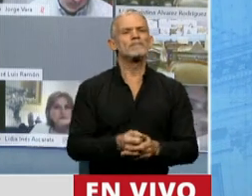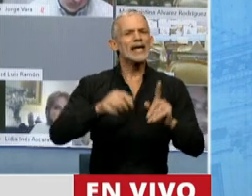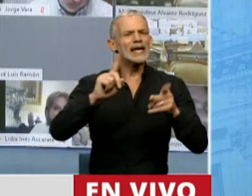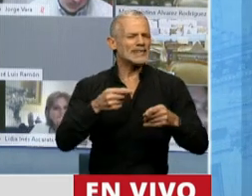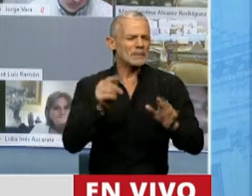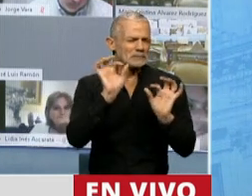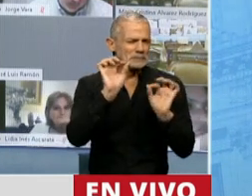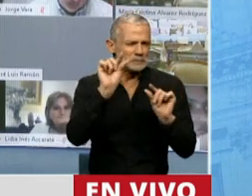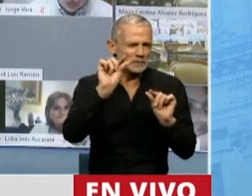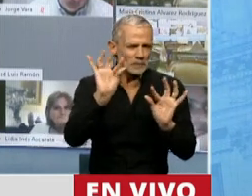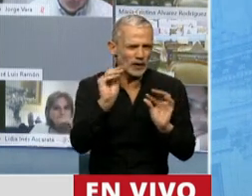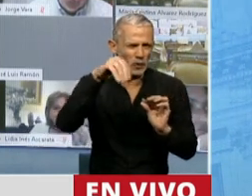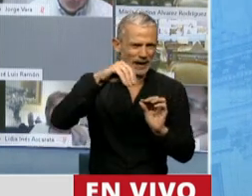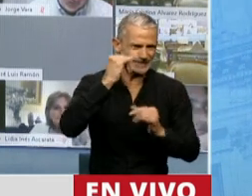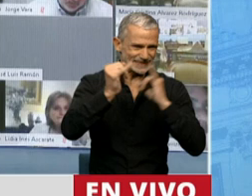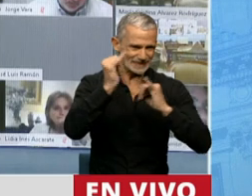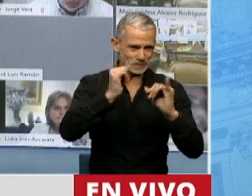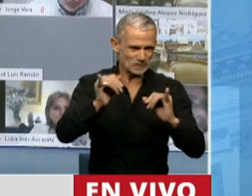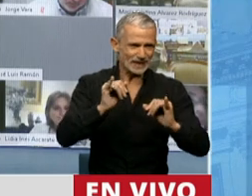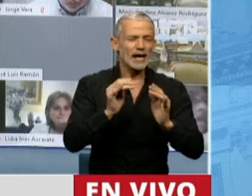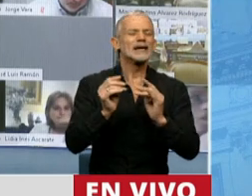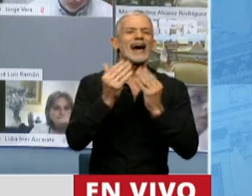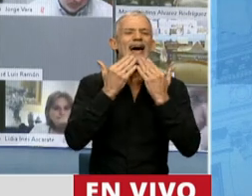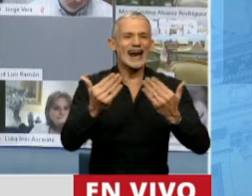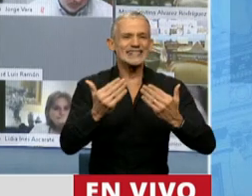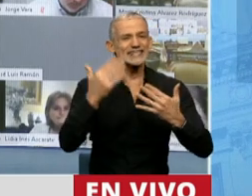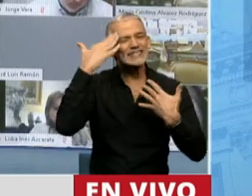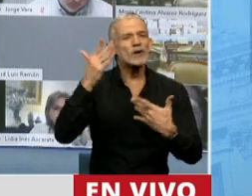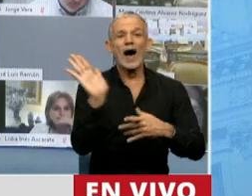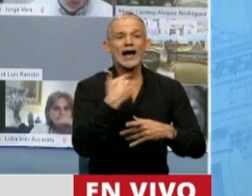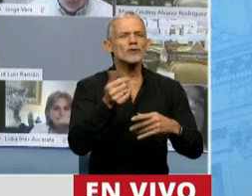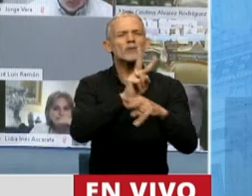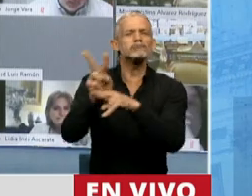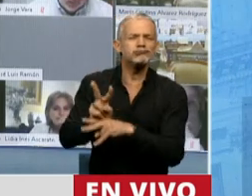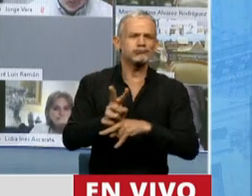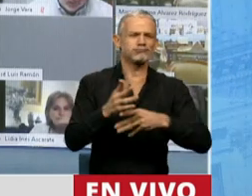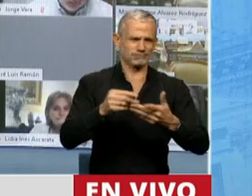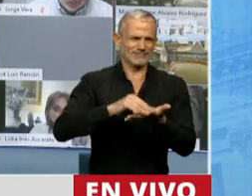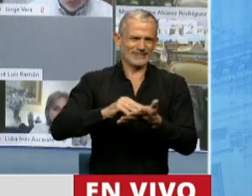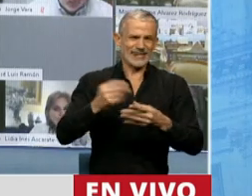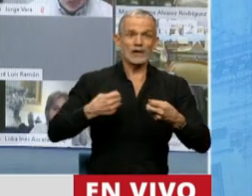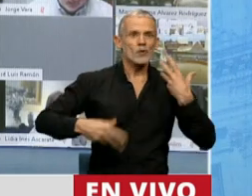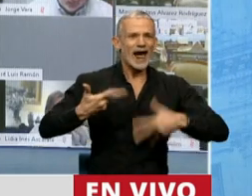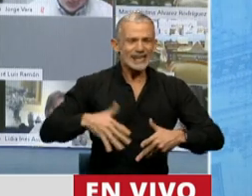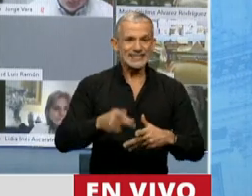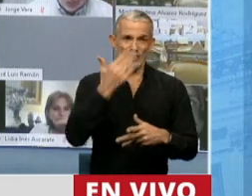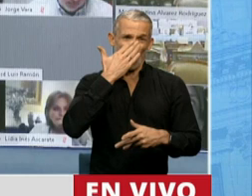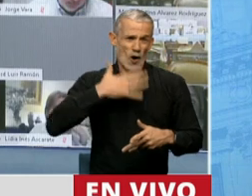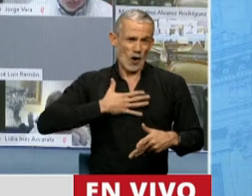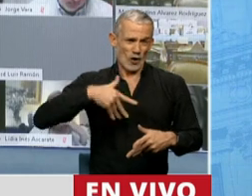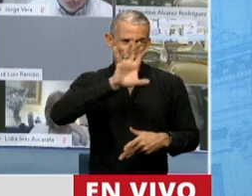tomarme la licencia señor presidente de agradecerle y saludar a los Guardianes y las guardianas del patrimonio lal de la provincia de